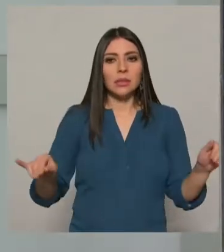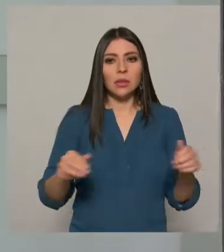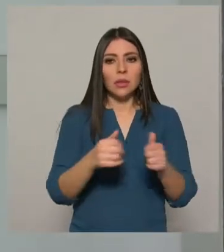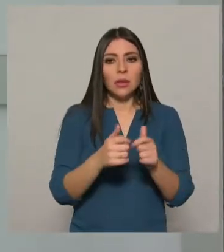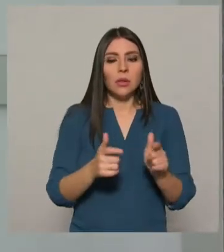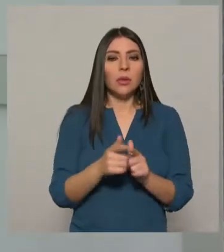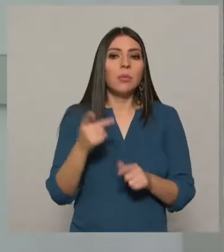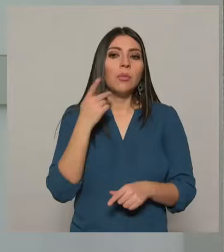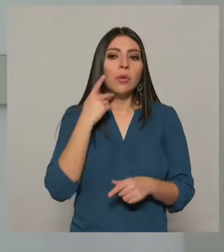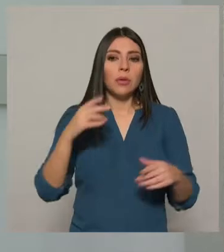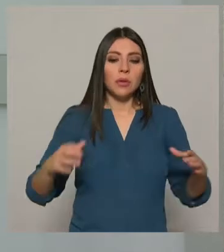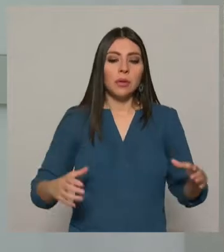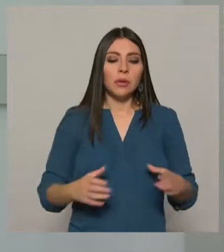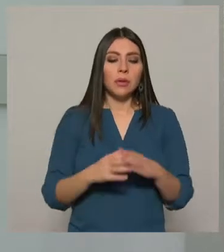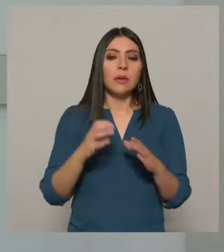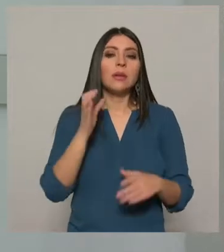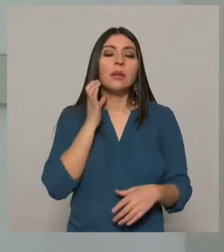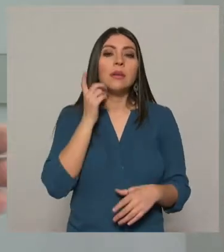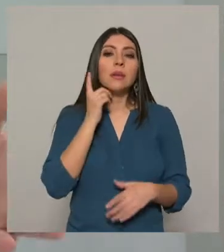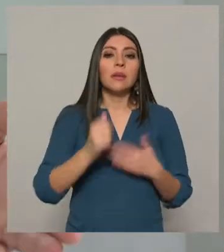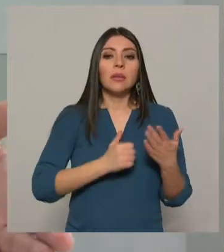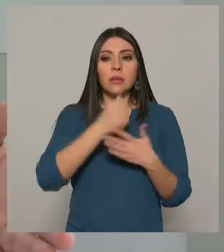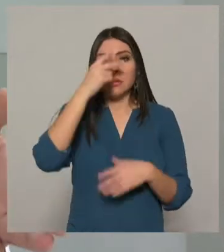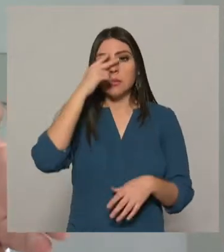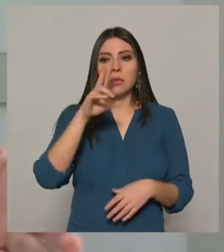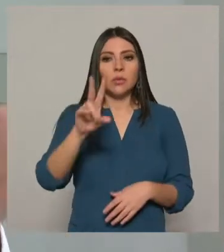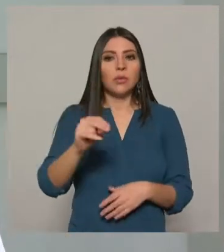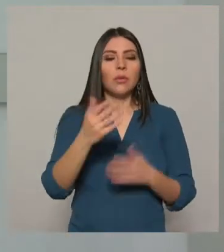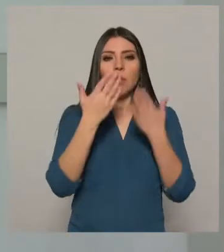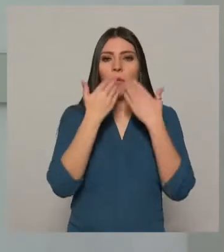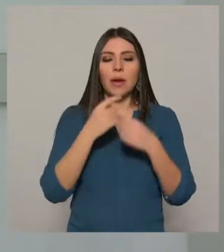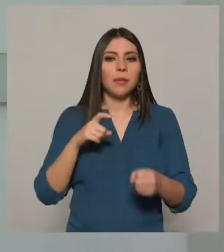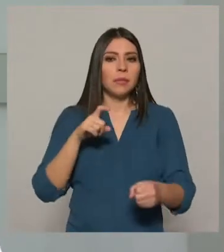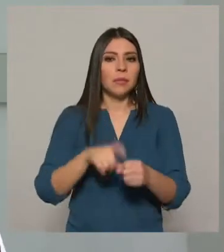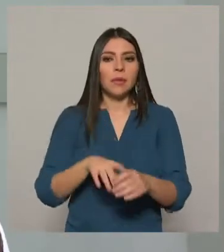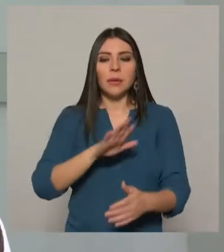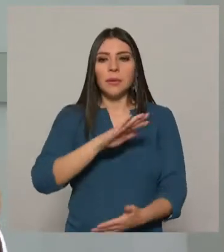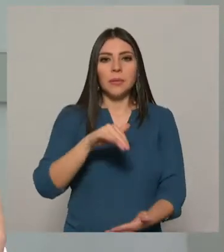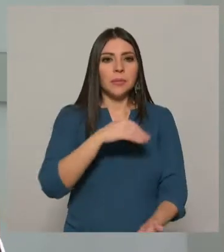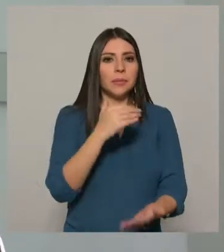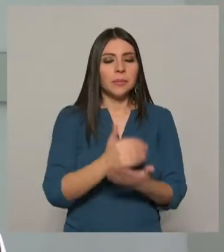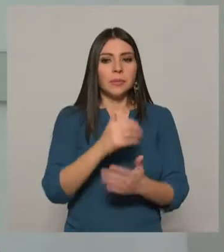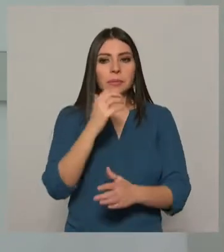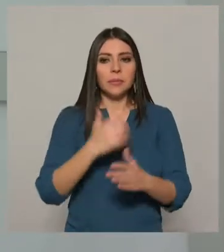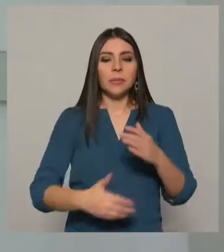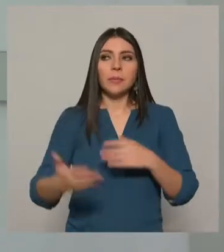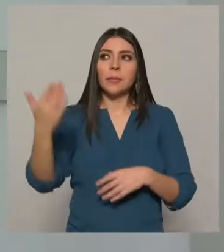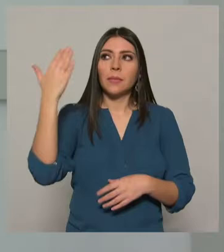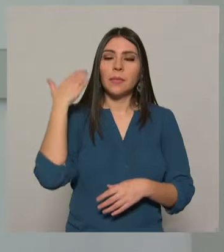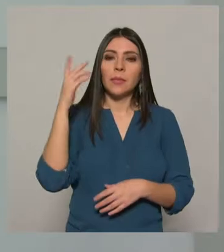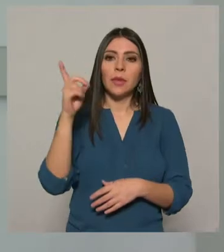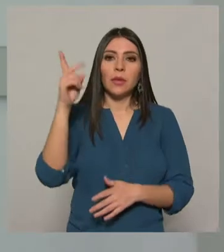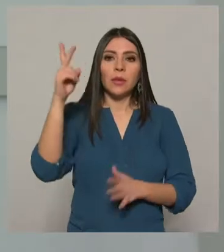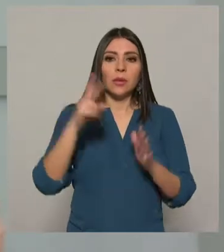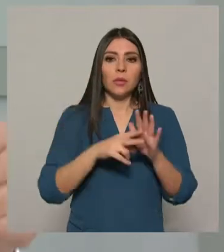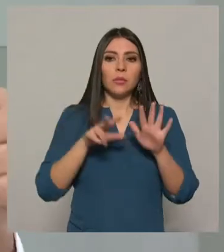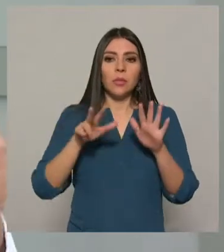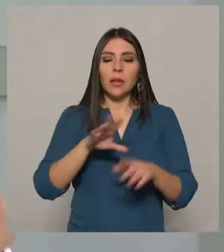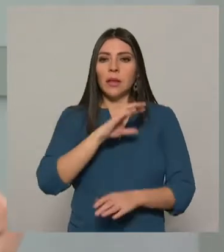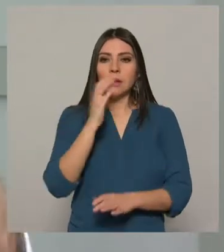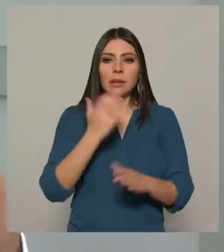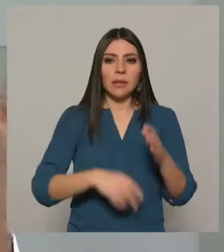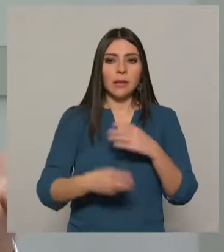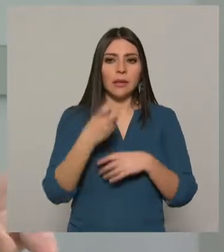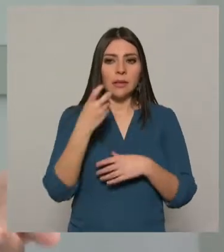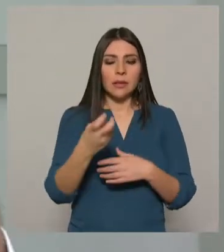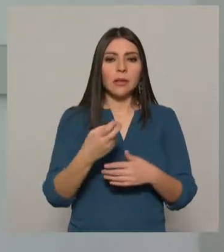que forman parte del Congreso Capitalino formó parte de ese modelo. Terminamos en diciembre de 2018 con esa práctica